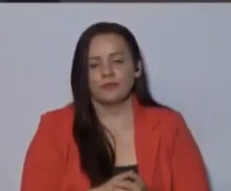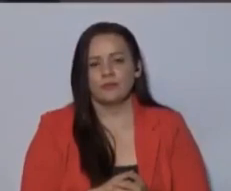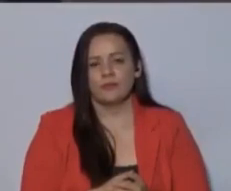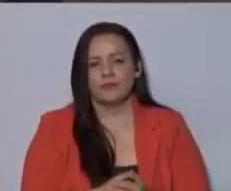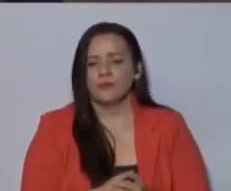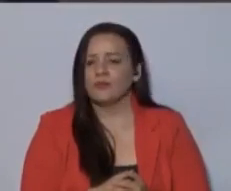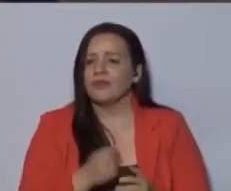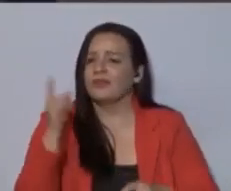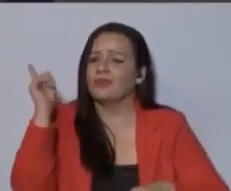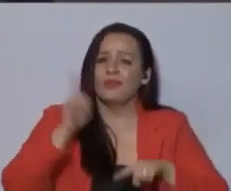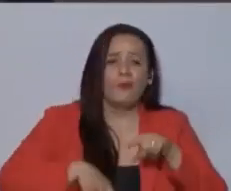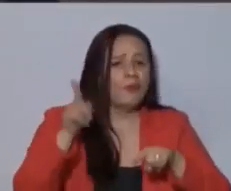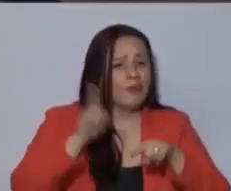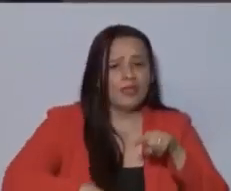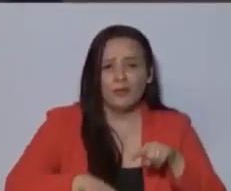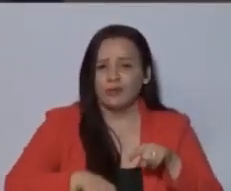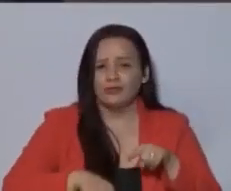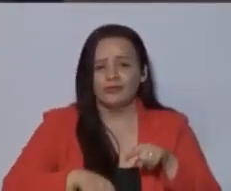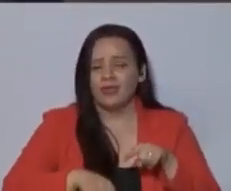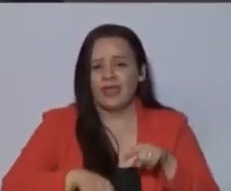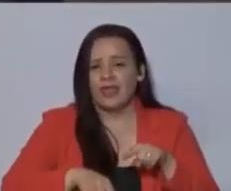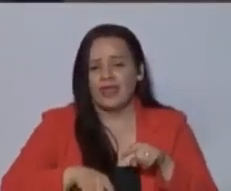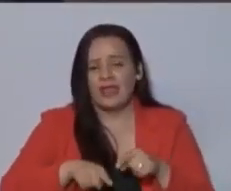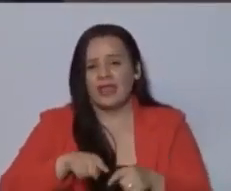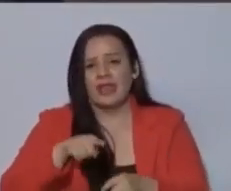No podemos legislar con miedo.